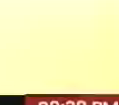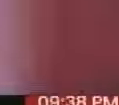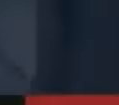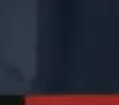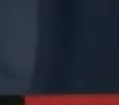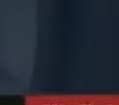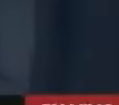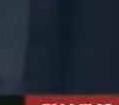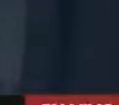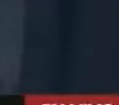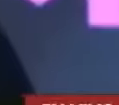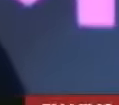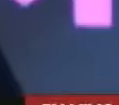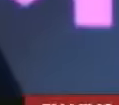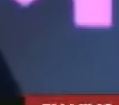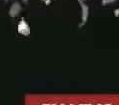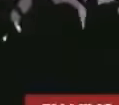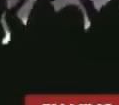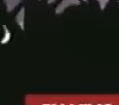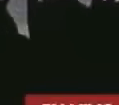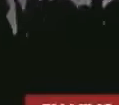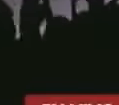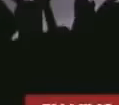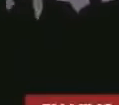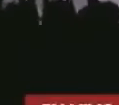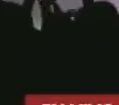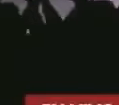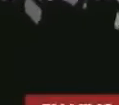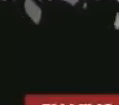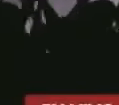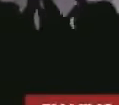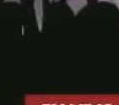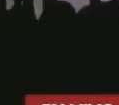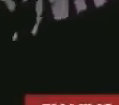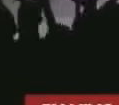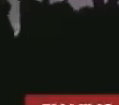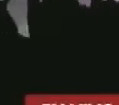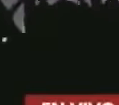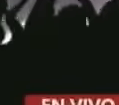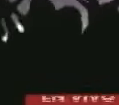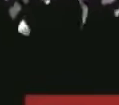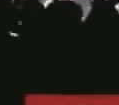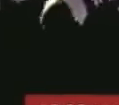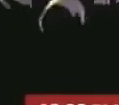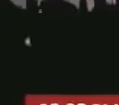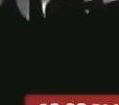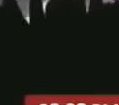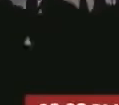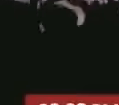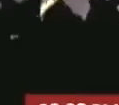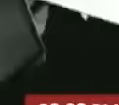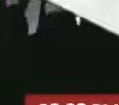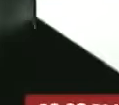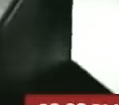tiempo. ¿Tienes las ganas? Sí, te digo que creo que como es la primera y el